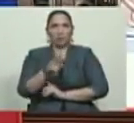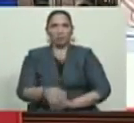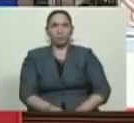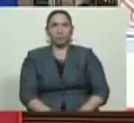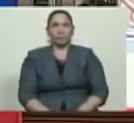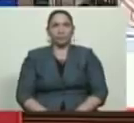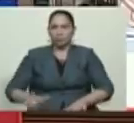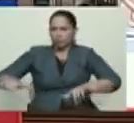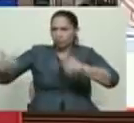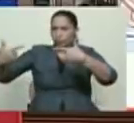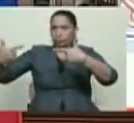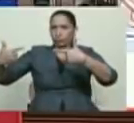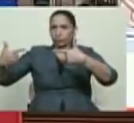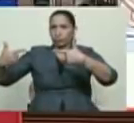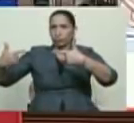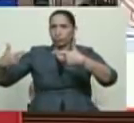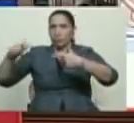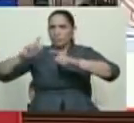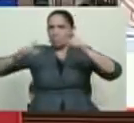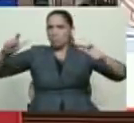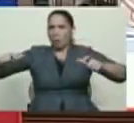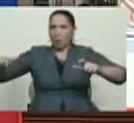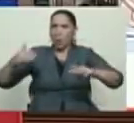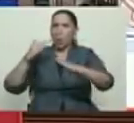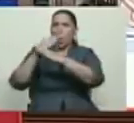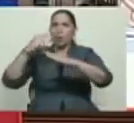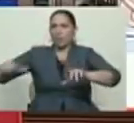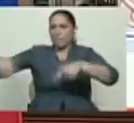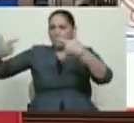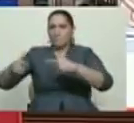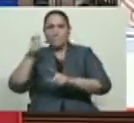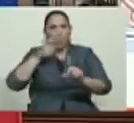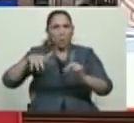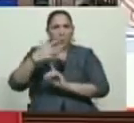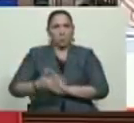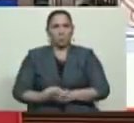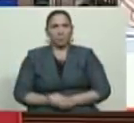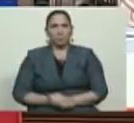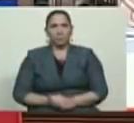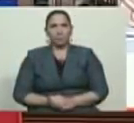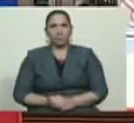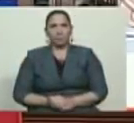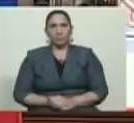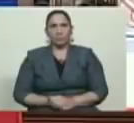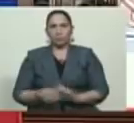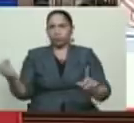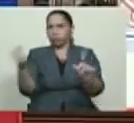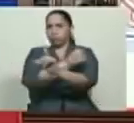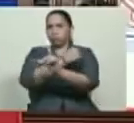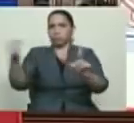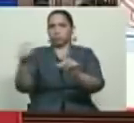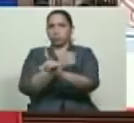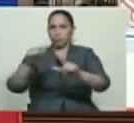a un enfrentamiento civil a un enfrentamiento violento